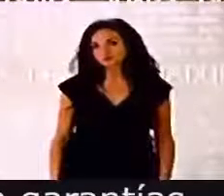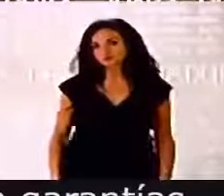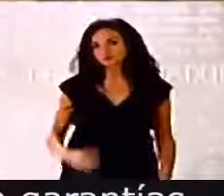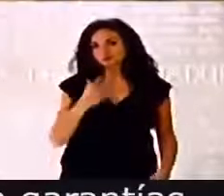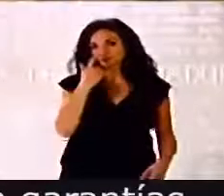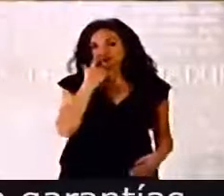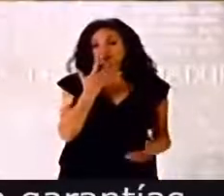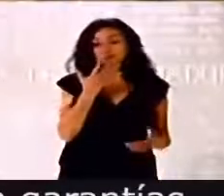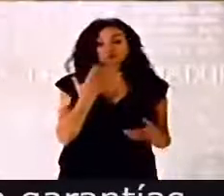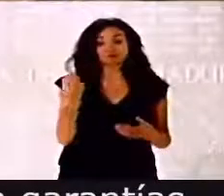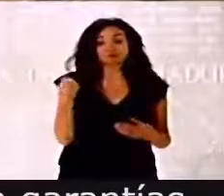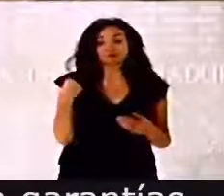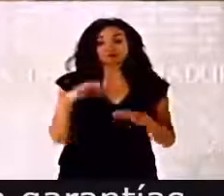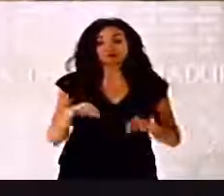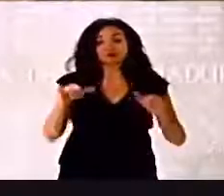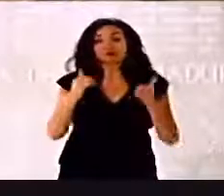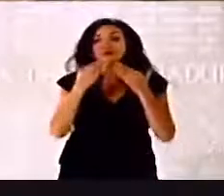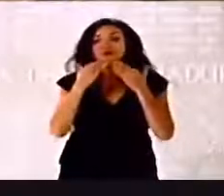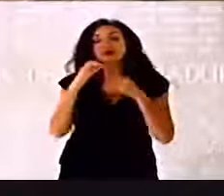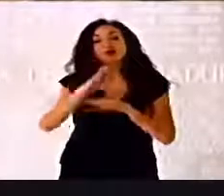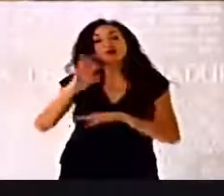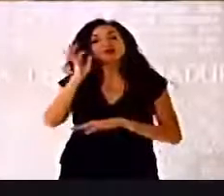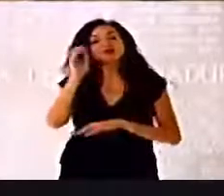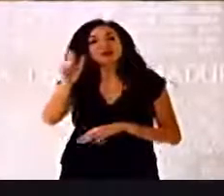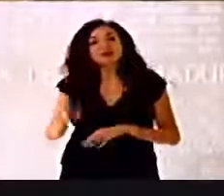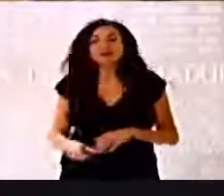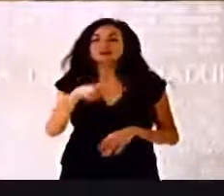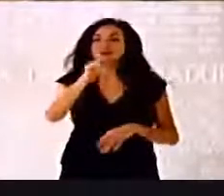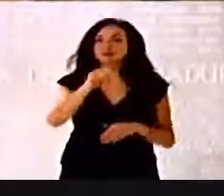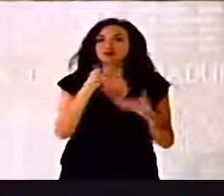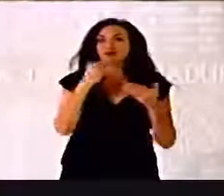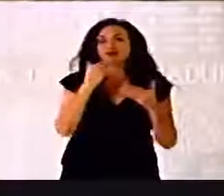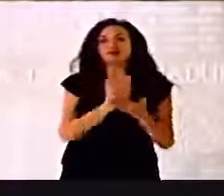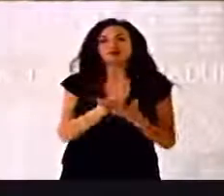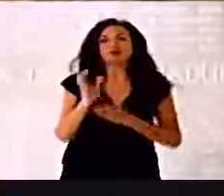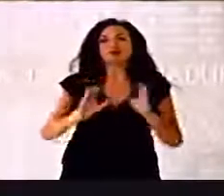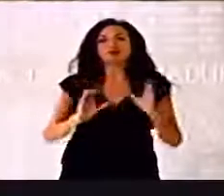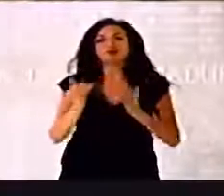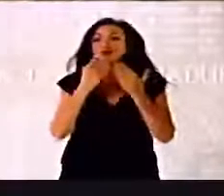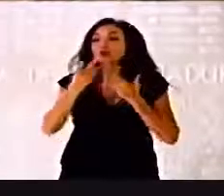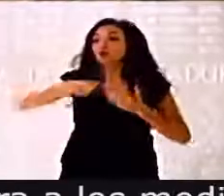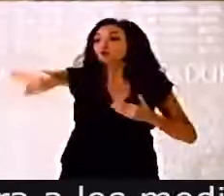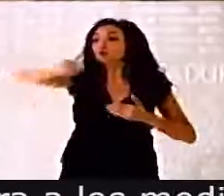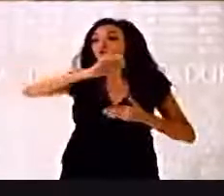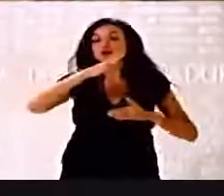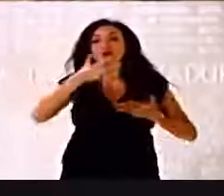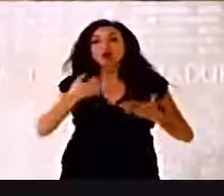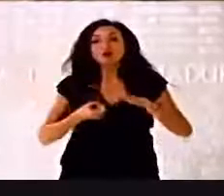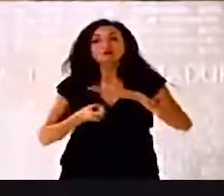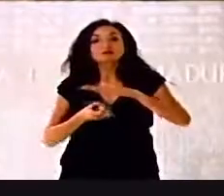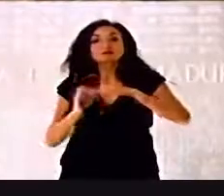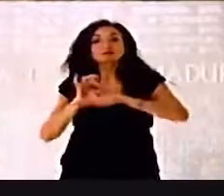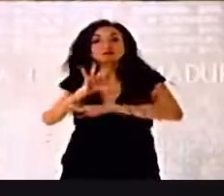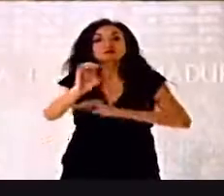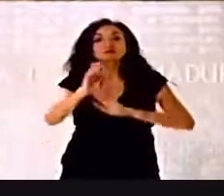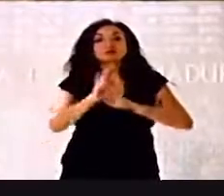Pues si no hay ninguna pregunta más, muchas gracias, consejera, y muchas gracias a los medios de comunicación. Gracias a vosotros. Ahora os mandamos tanto el currículum de la nueva